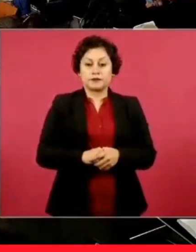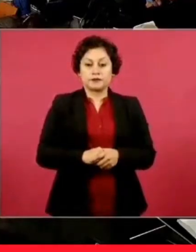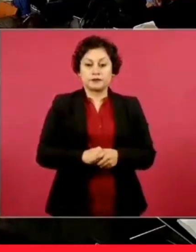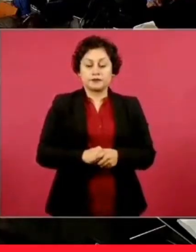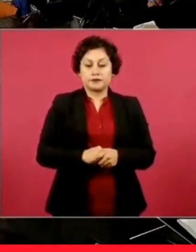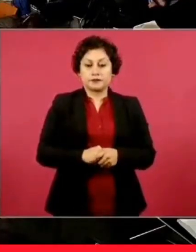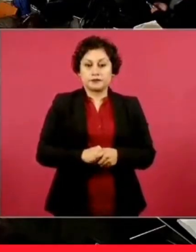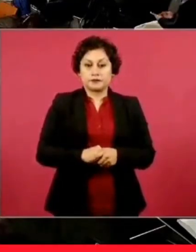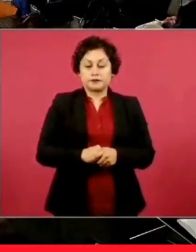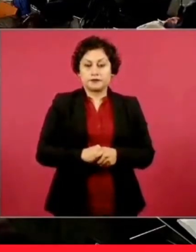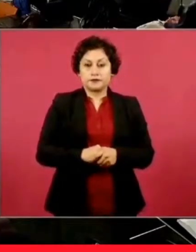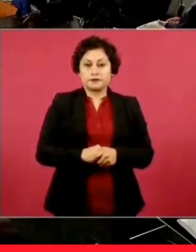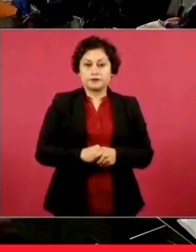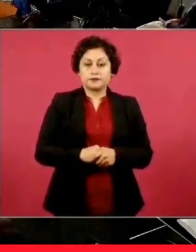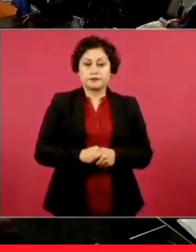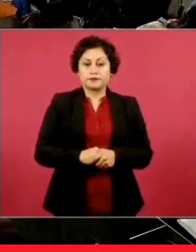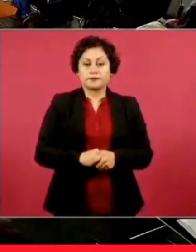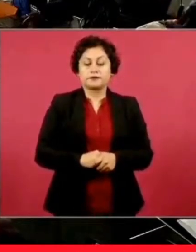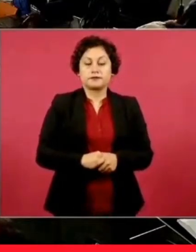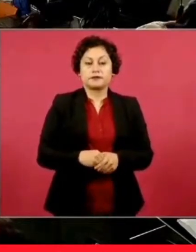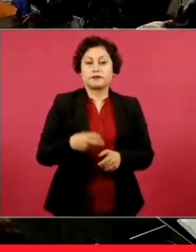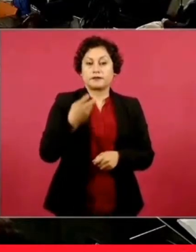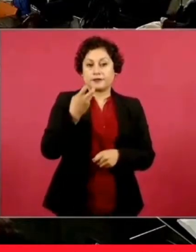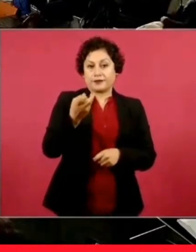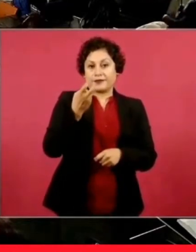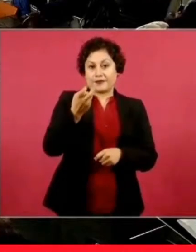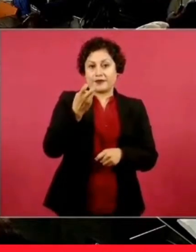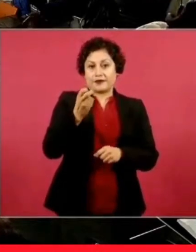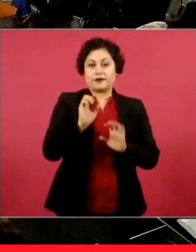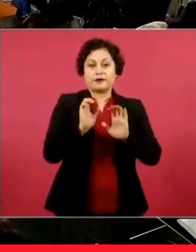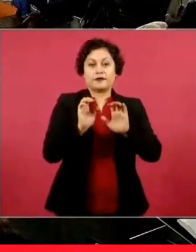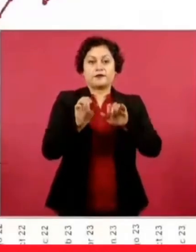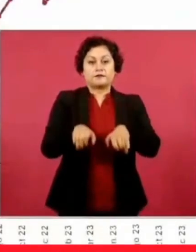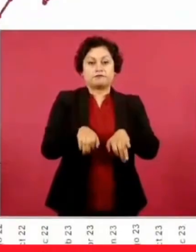Esta es creación de empleo